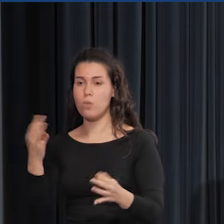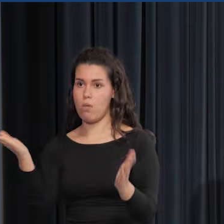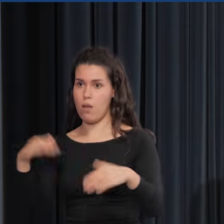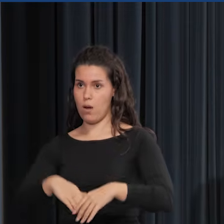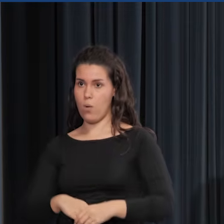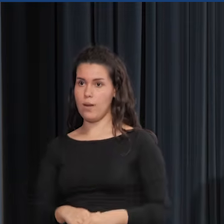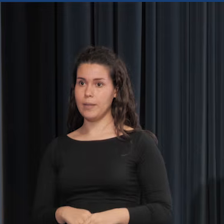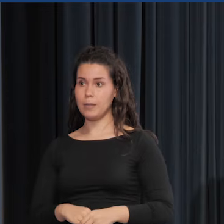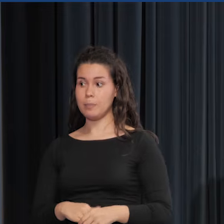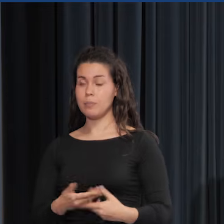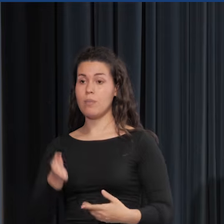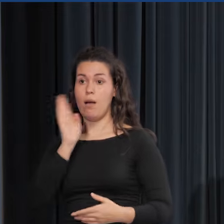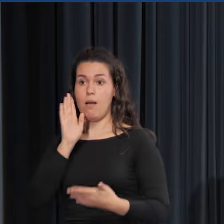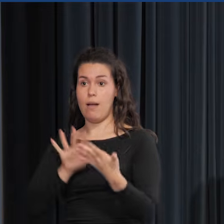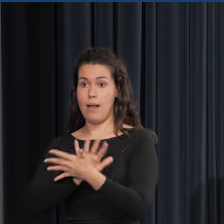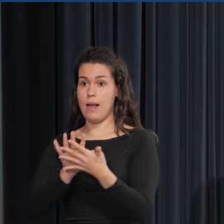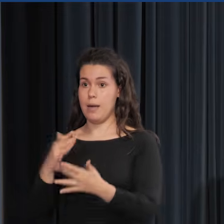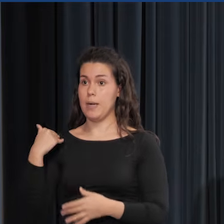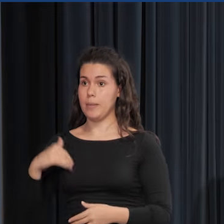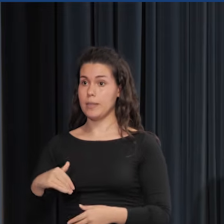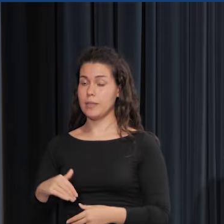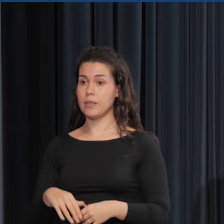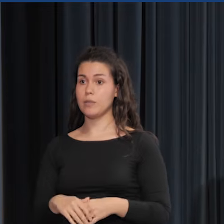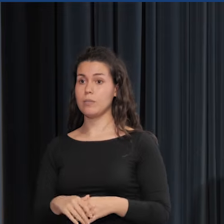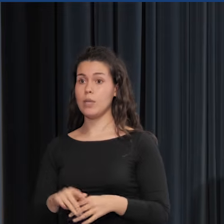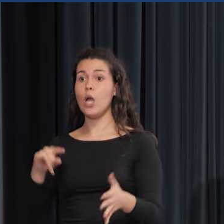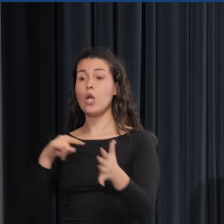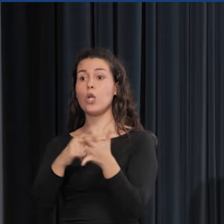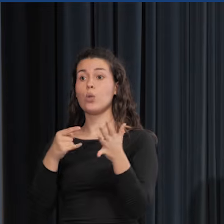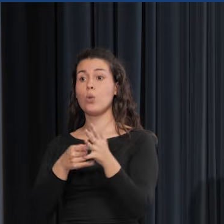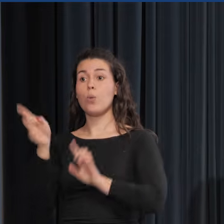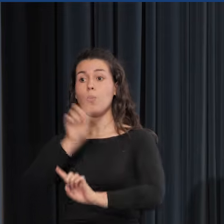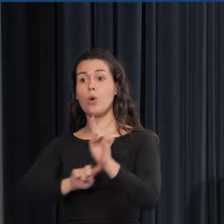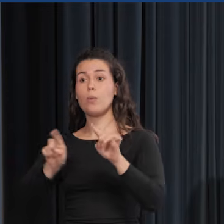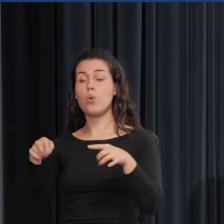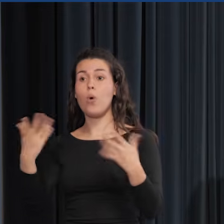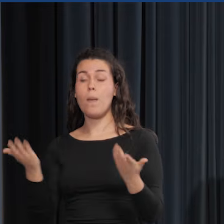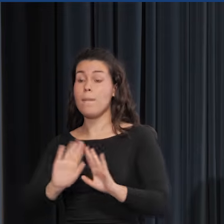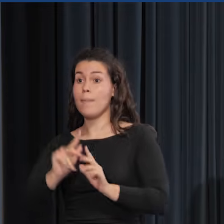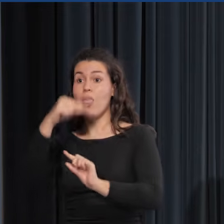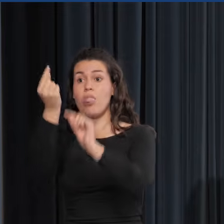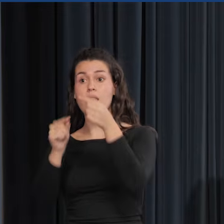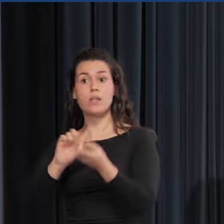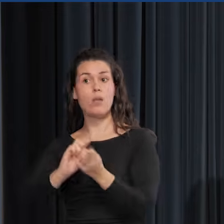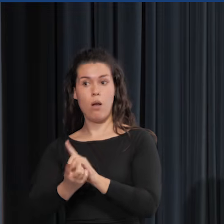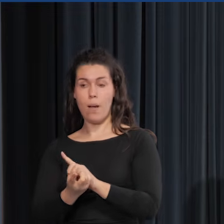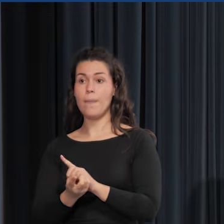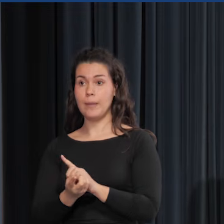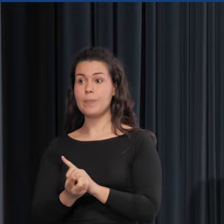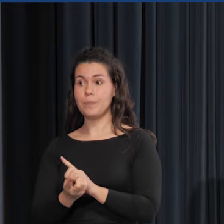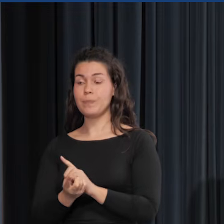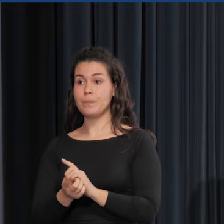hemos dicho anteriormente, gran parte de la solución de este problema se puede encontrar en el diseño, y ahí un poco con tu